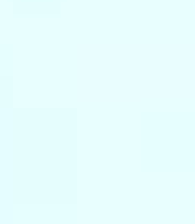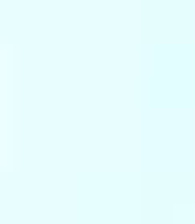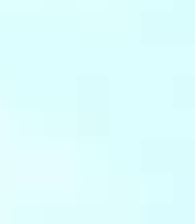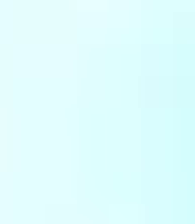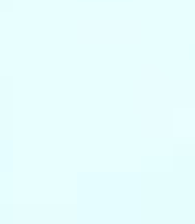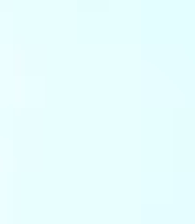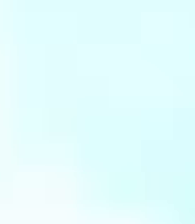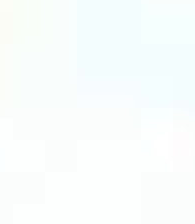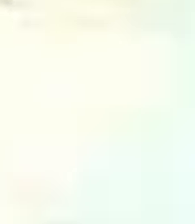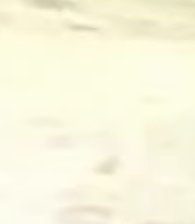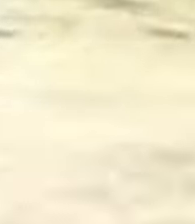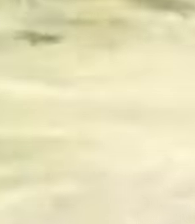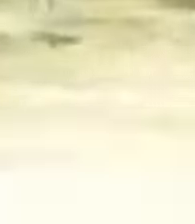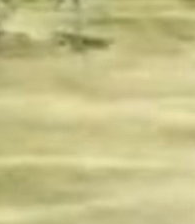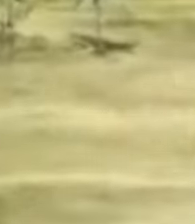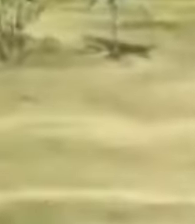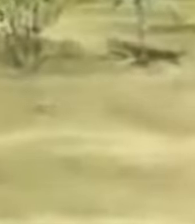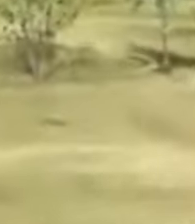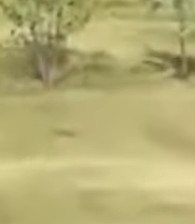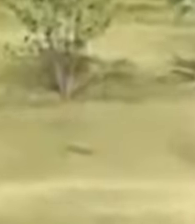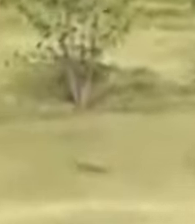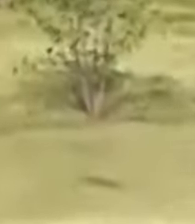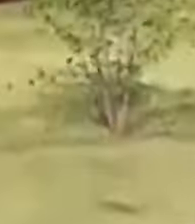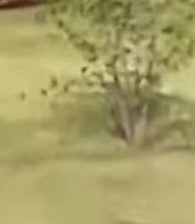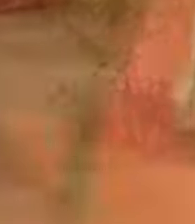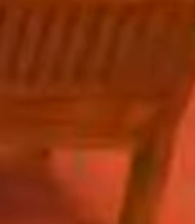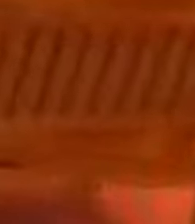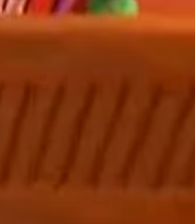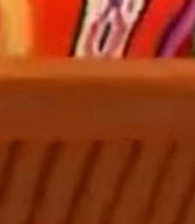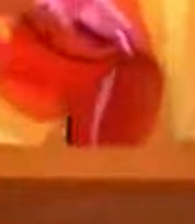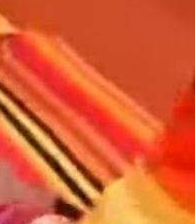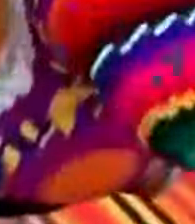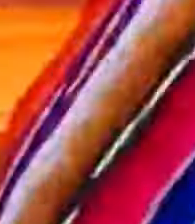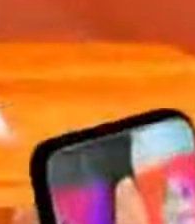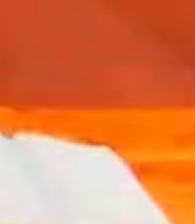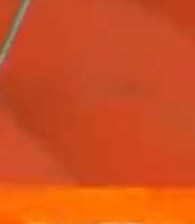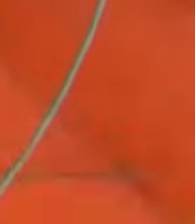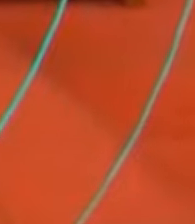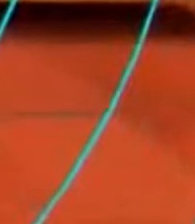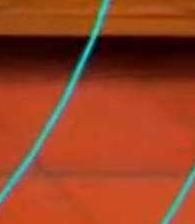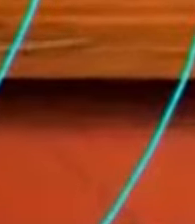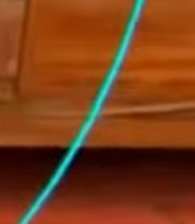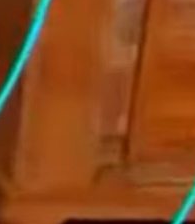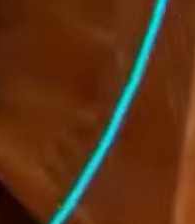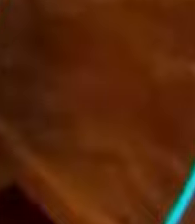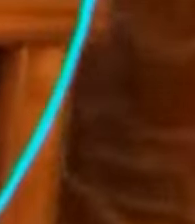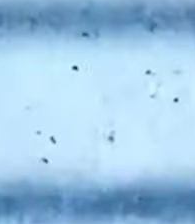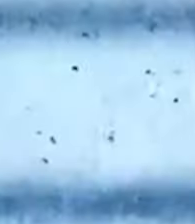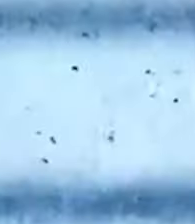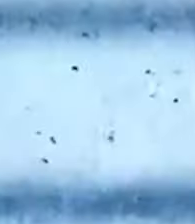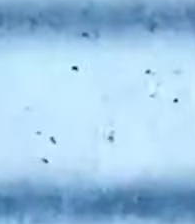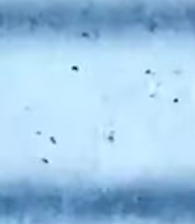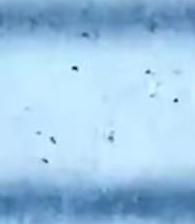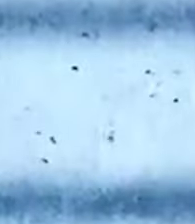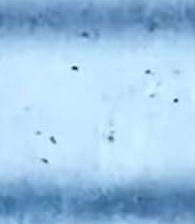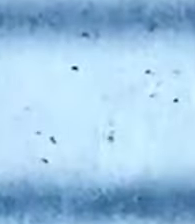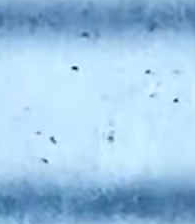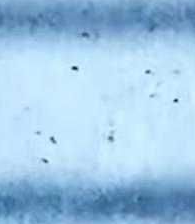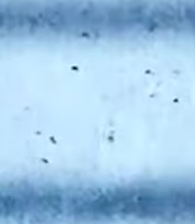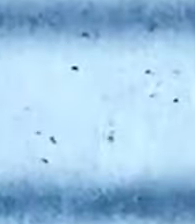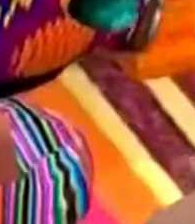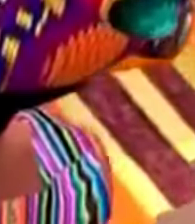televisión al 100% del territorio nacional. Este innovador sistema es compatible con teléfonos